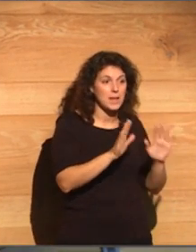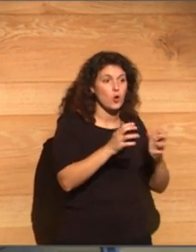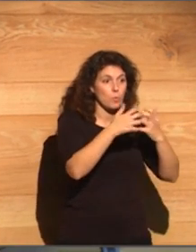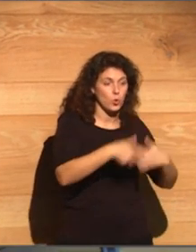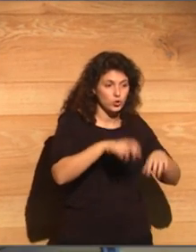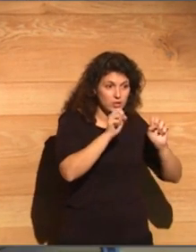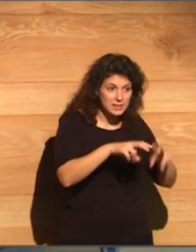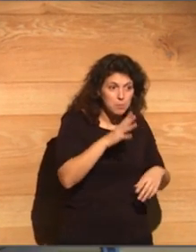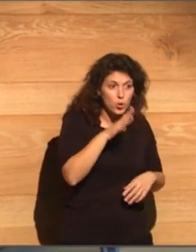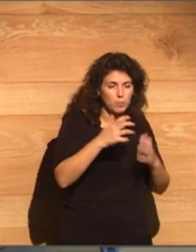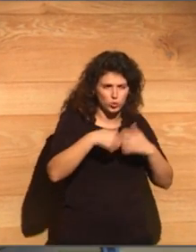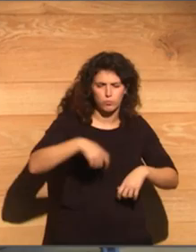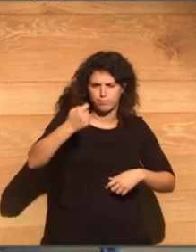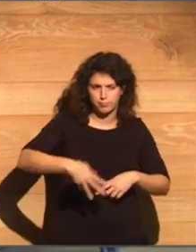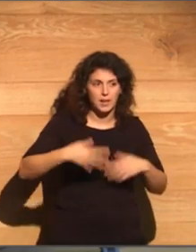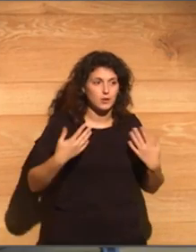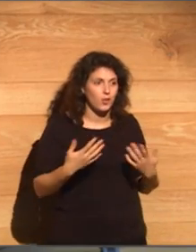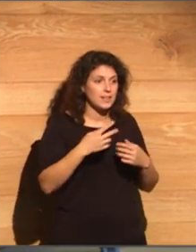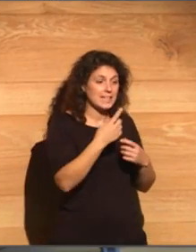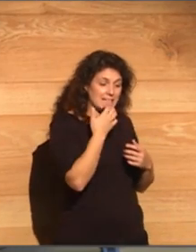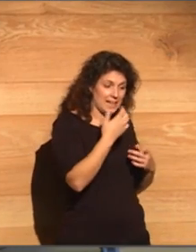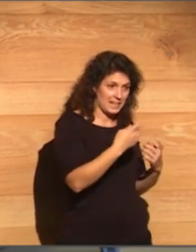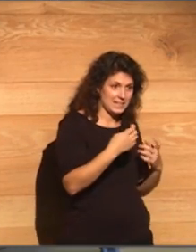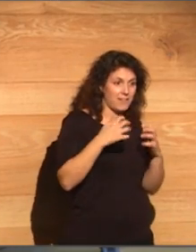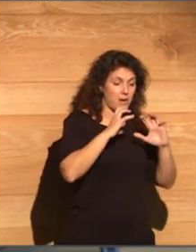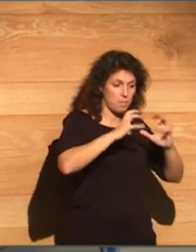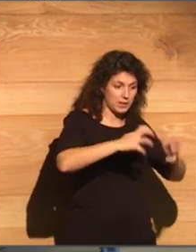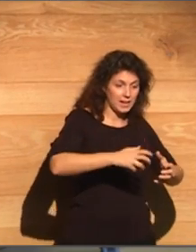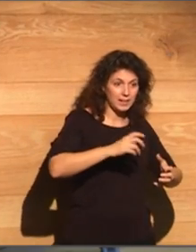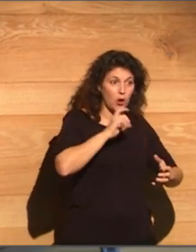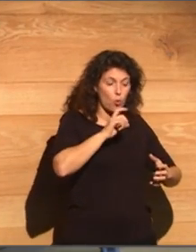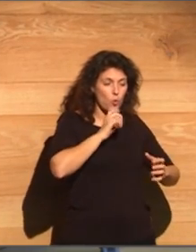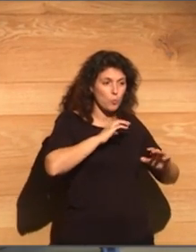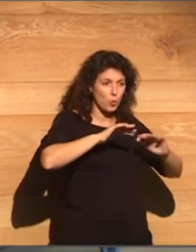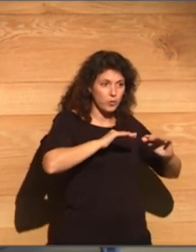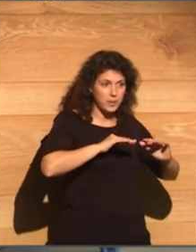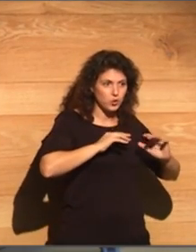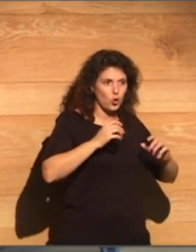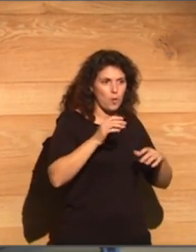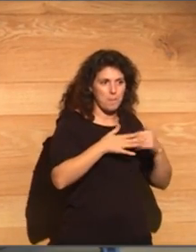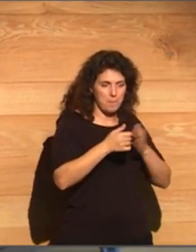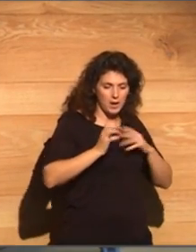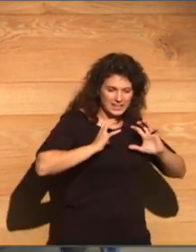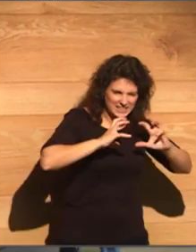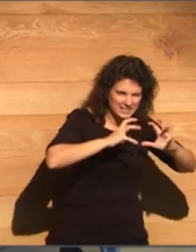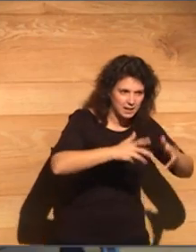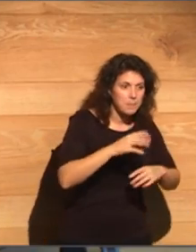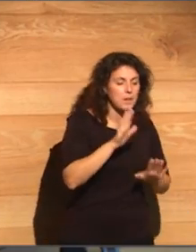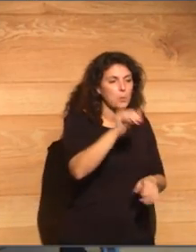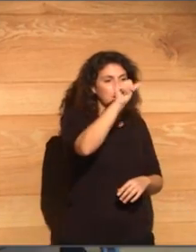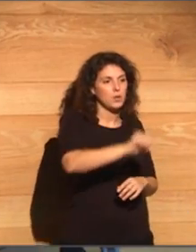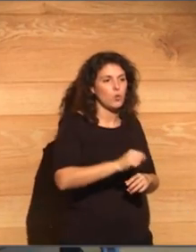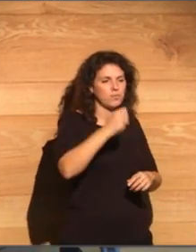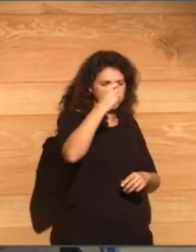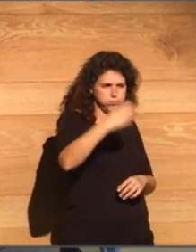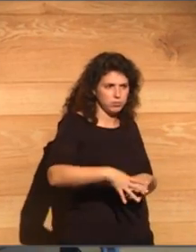con motor eran muy caros. Entonces los tenían, cuando necesitaban que un tanque se moviera, lo tenían que mover a mano. Y eso dice, sí, sí, que la película costó mucho dinero, pero